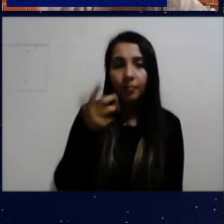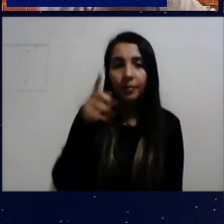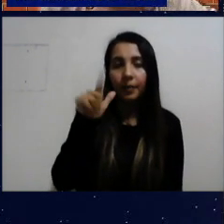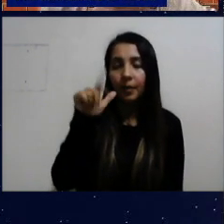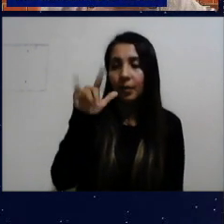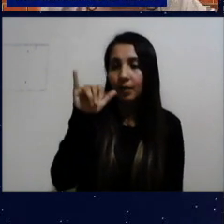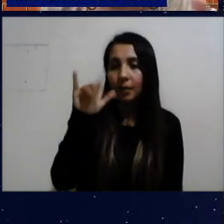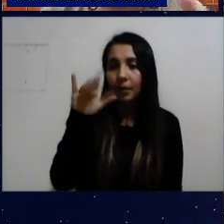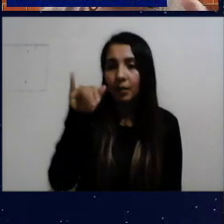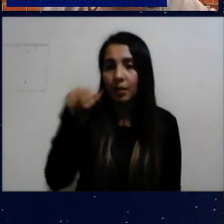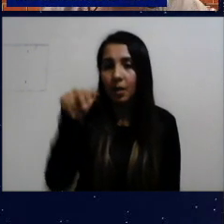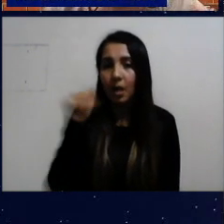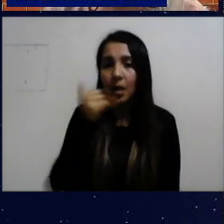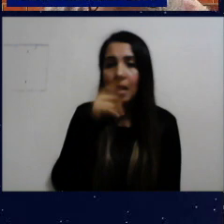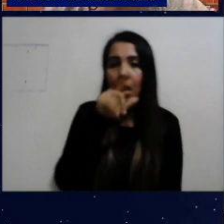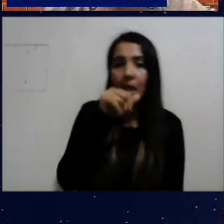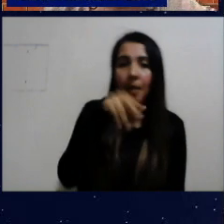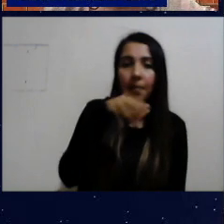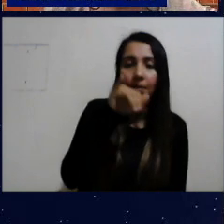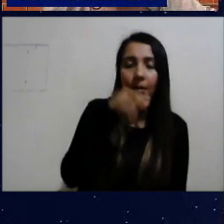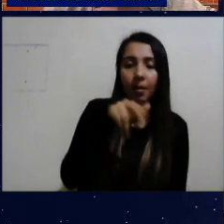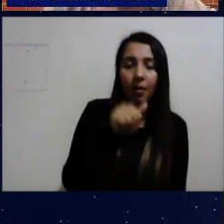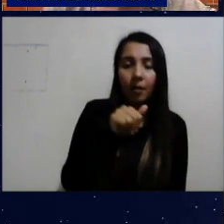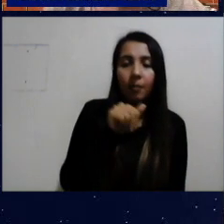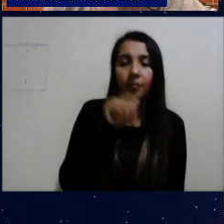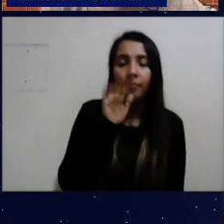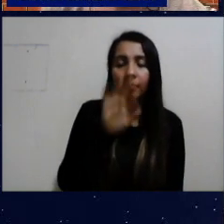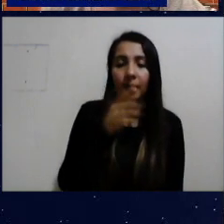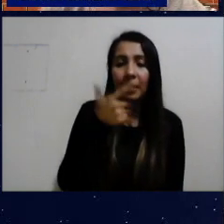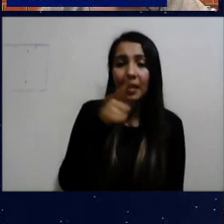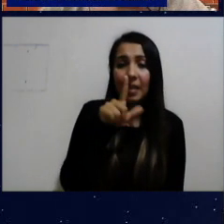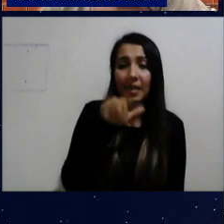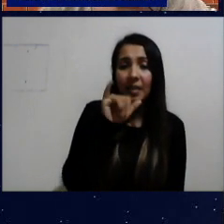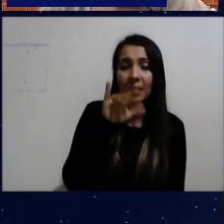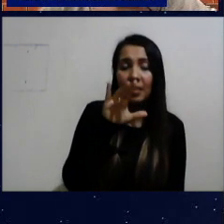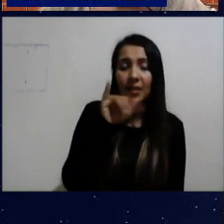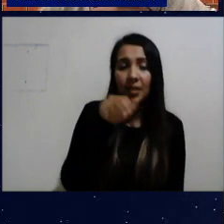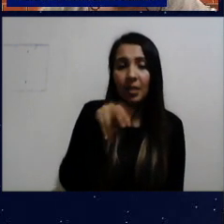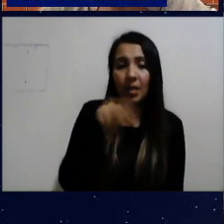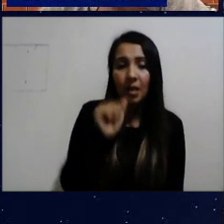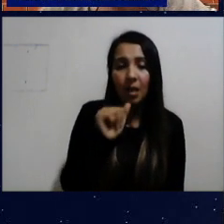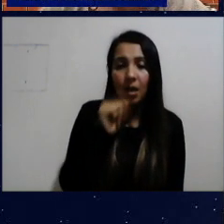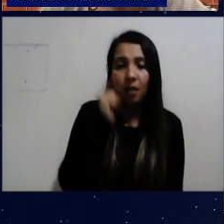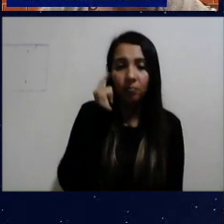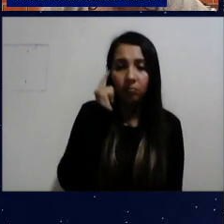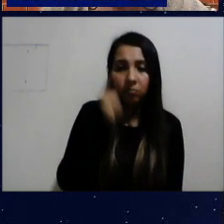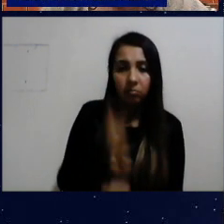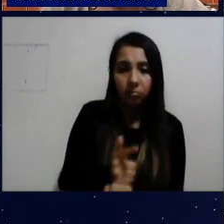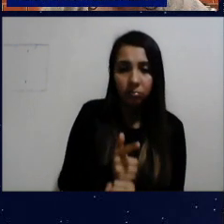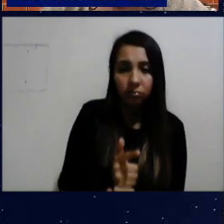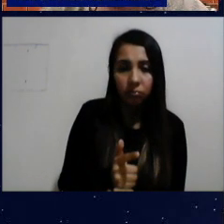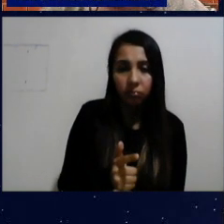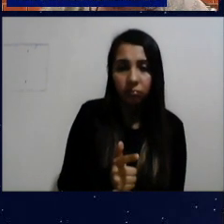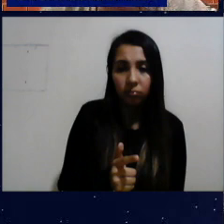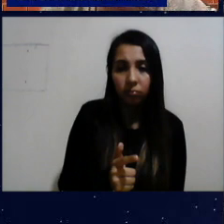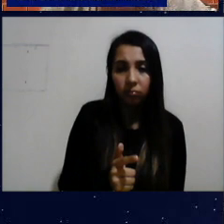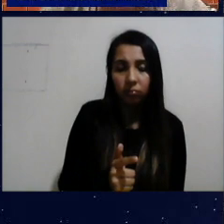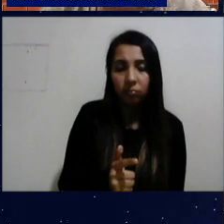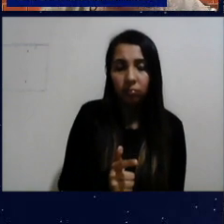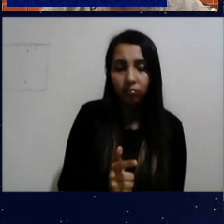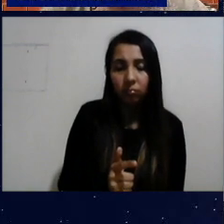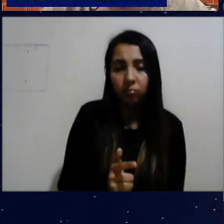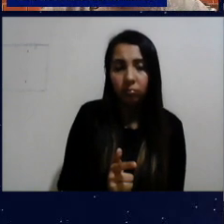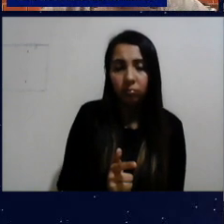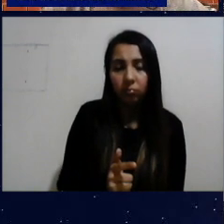el resto, que son la glicina y la alanina. Entonces, la glicina se ha